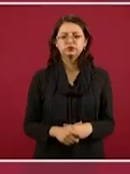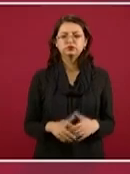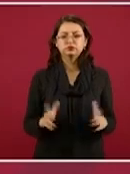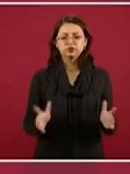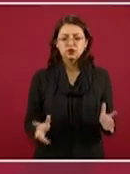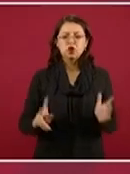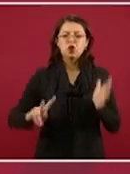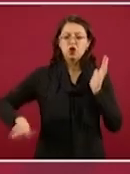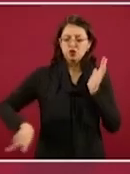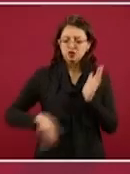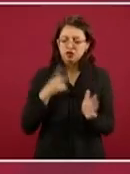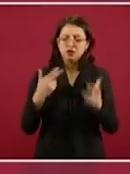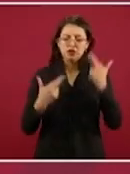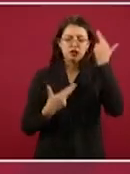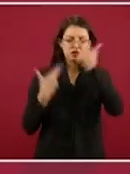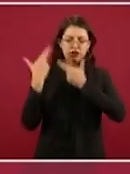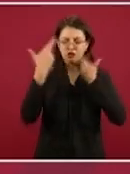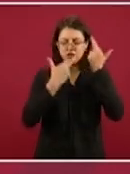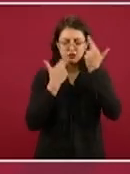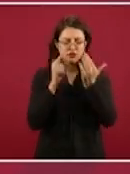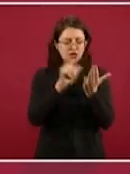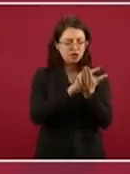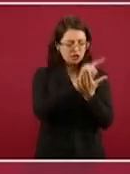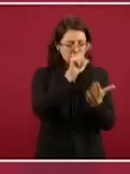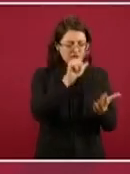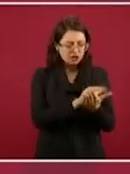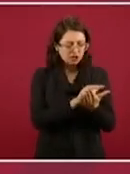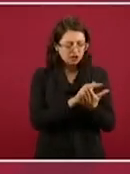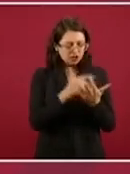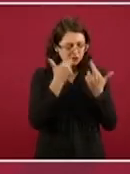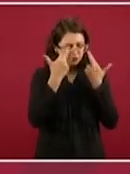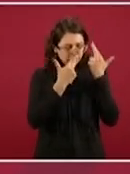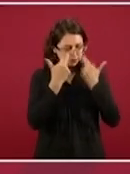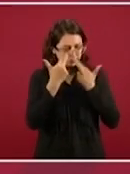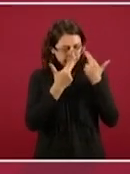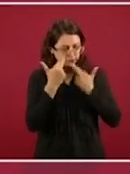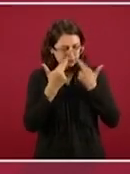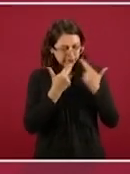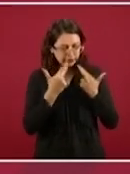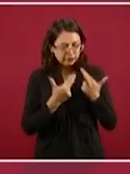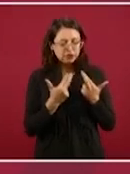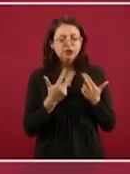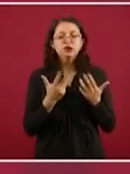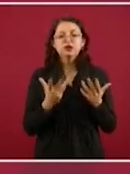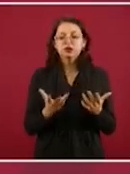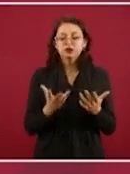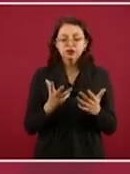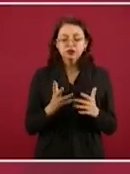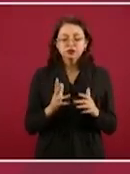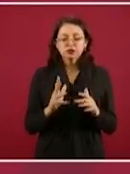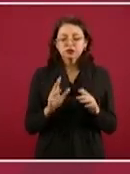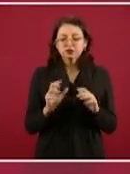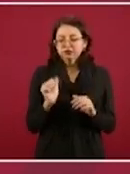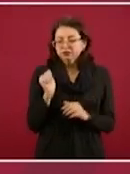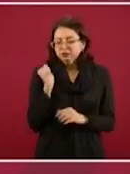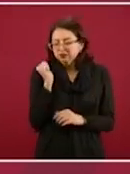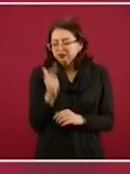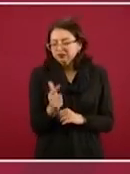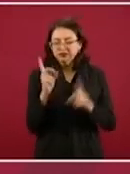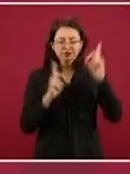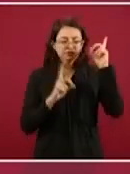analizando de nuevo la legislación para que no quede ninguna